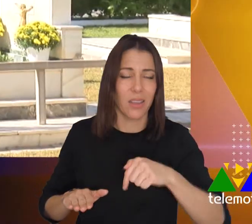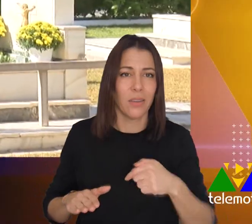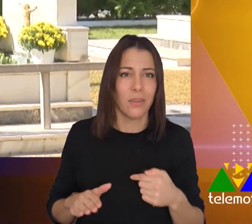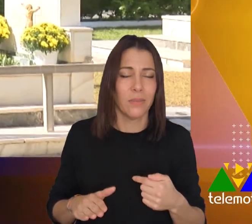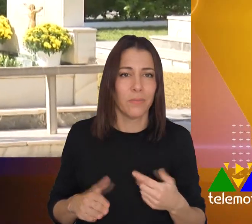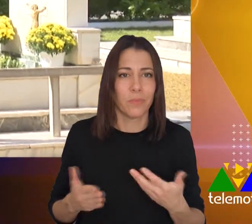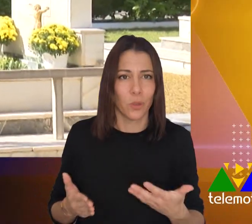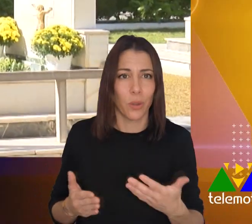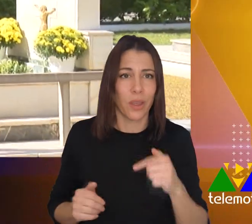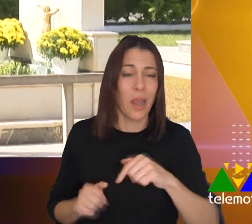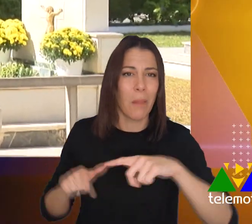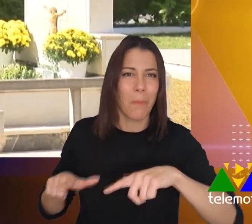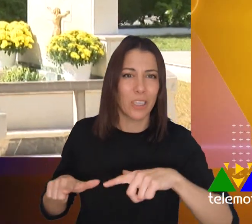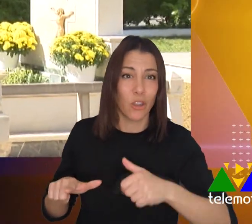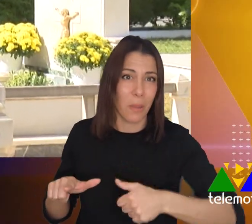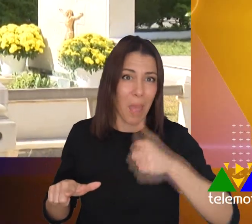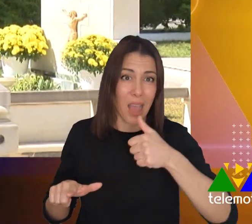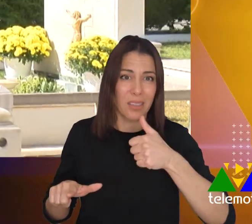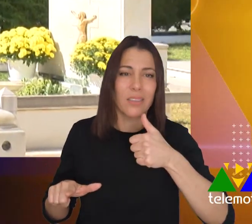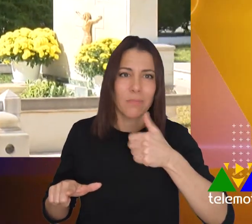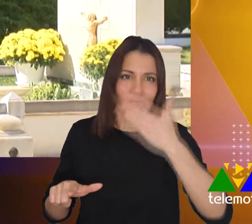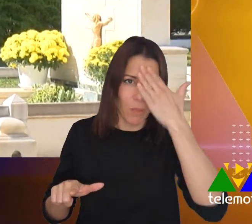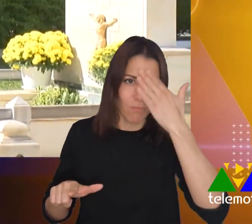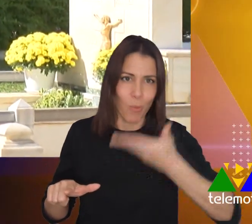evidentemente era el patio de mayor relevancia